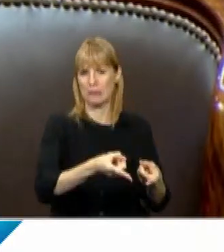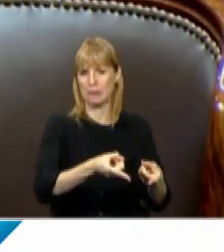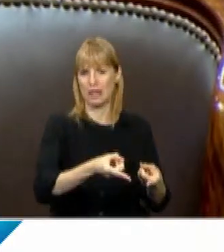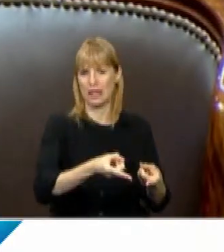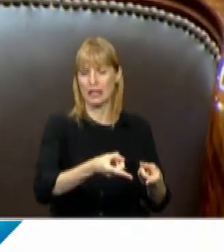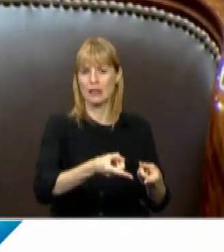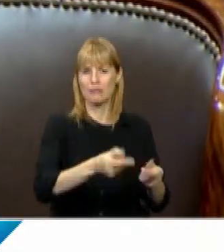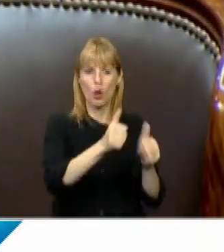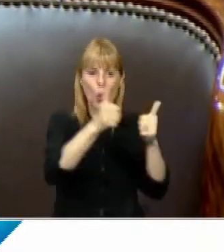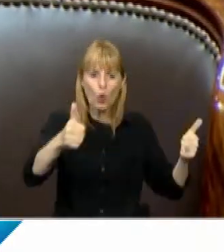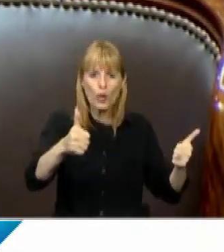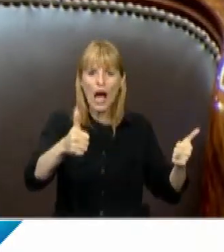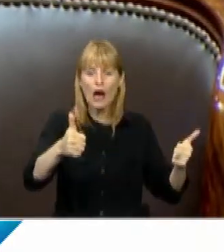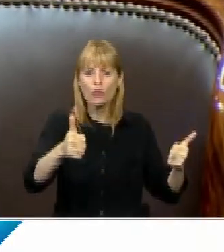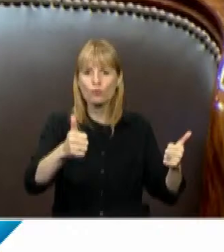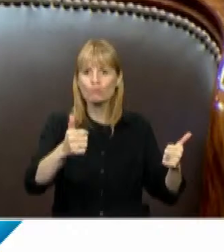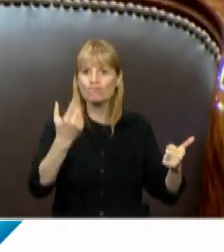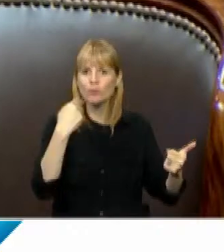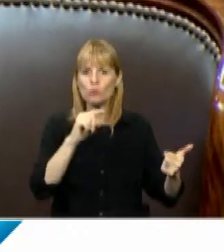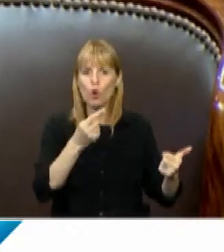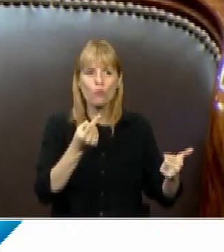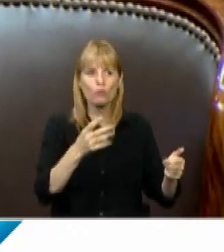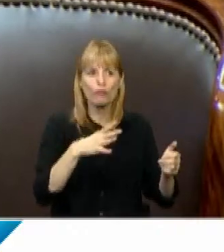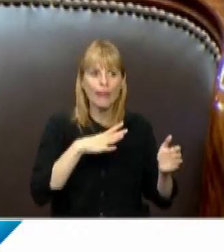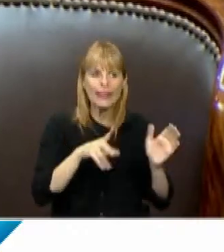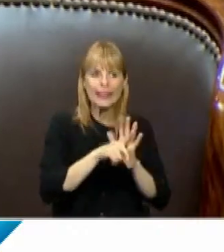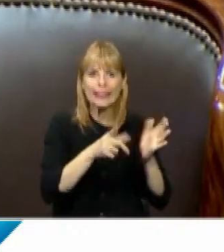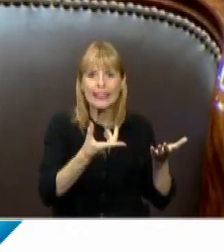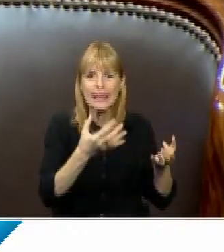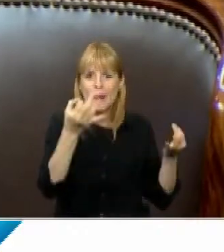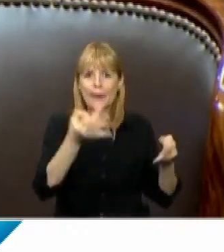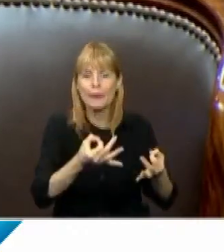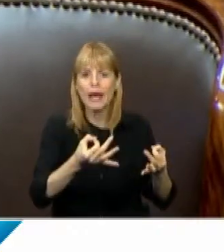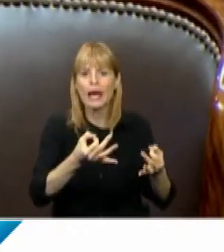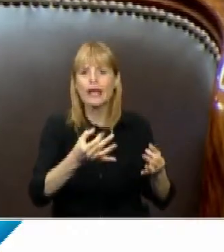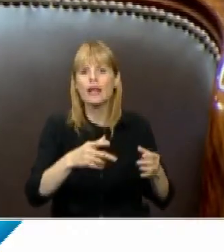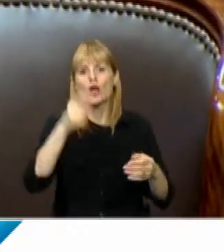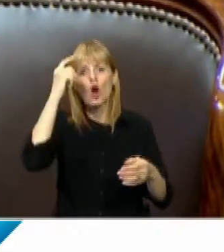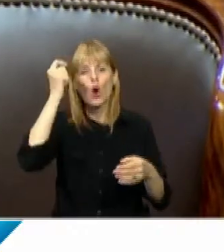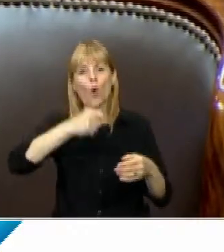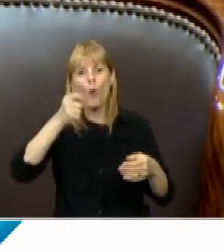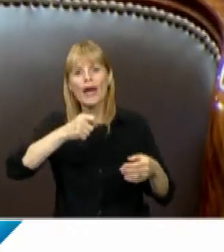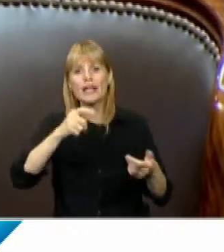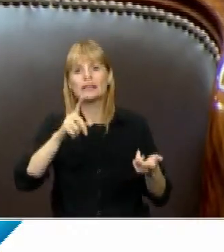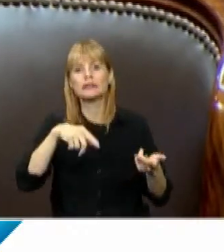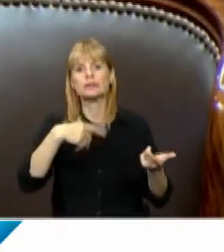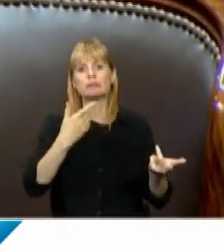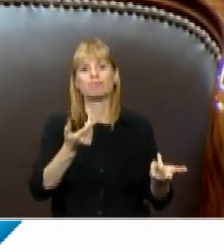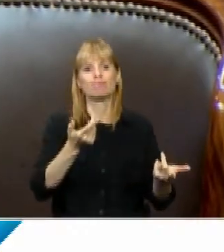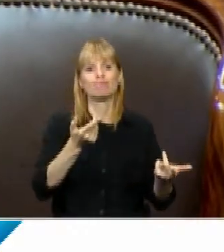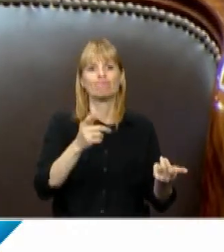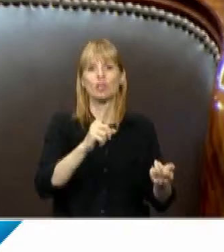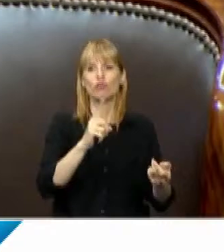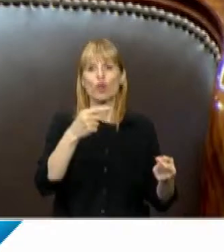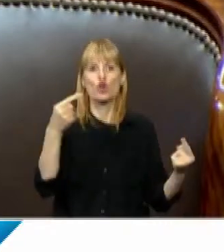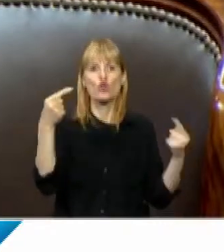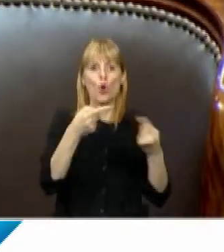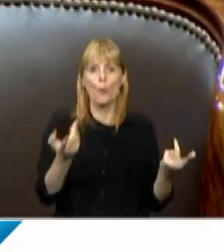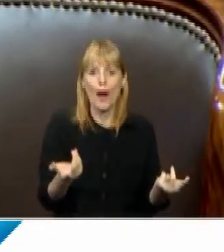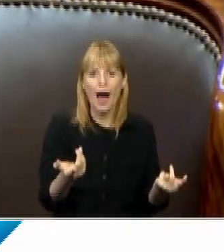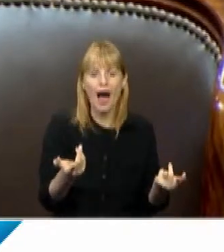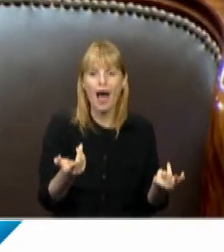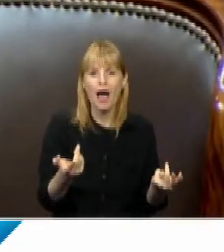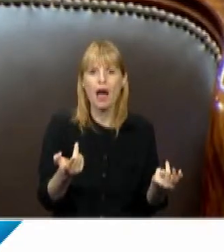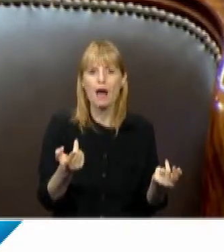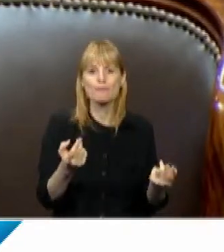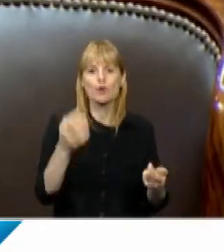jurados no terminan siendo independientes. Entonces tenemos los jueces politizados o no probos o no competentes o no independientes que